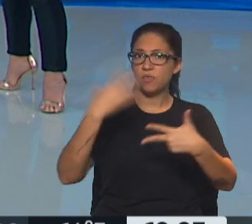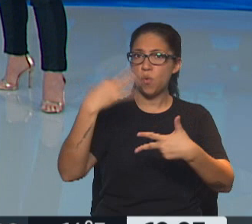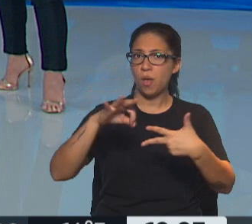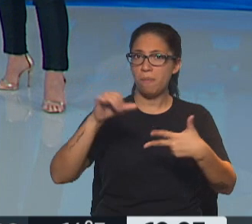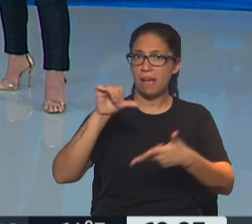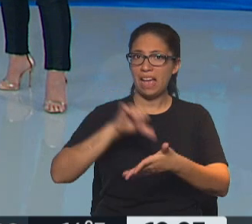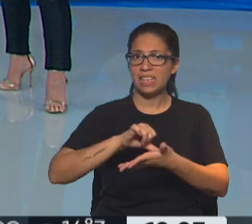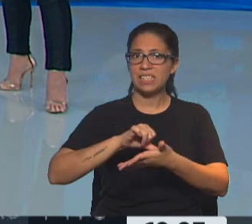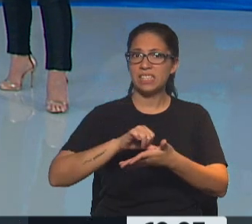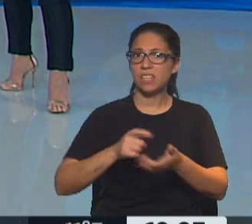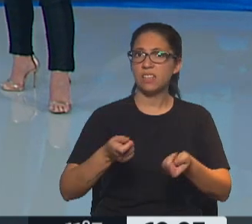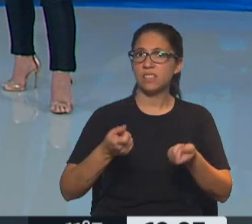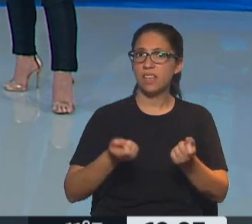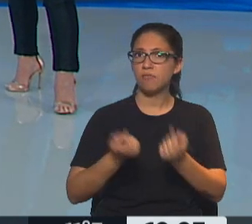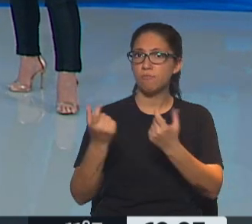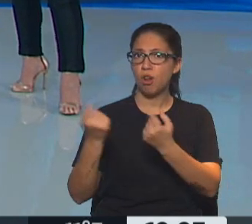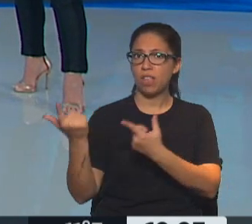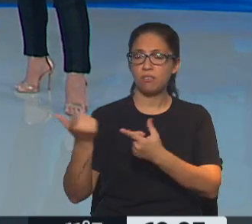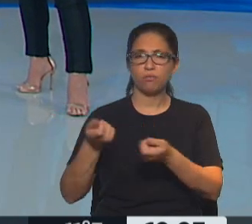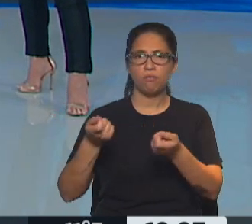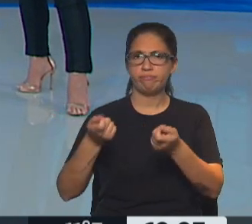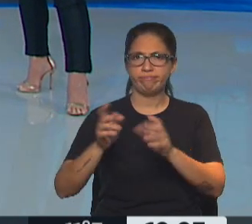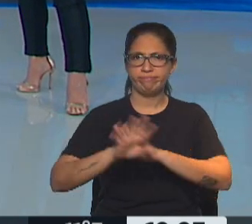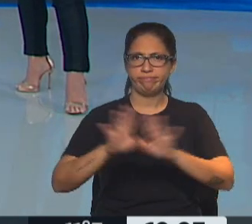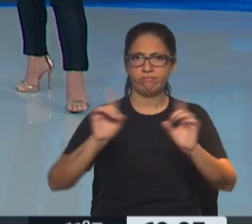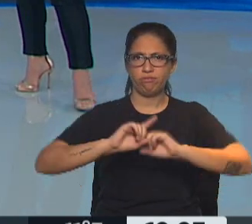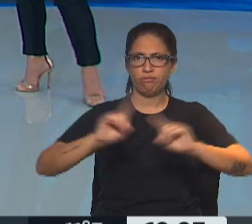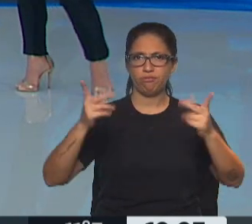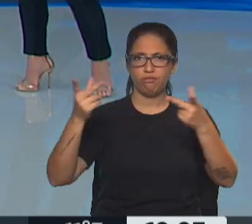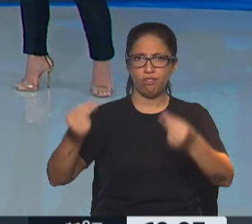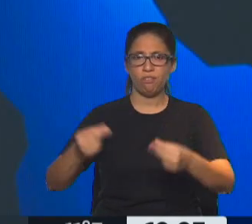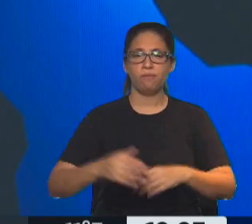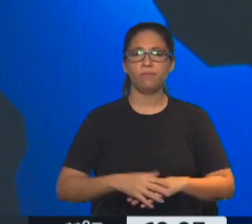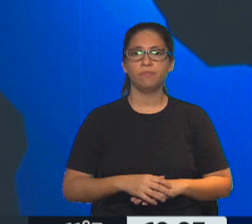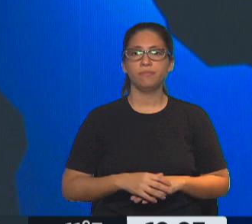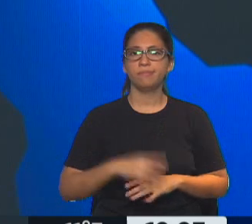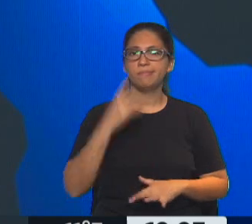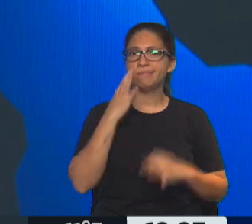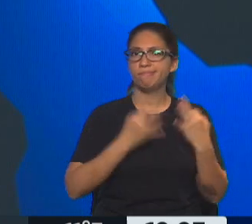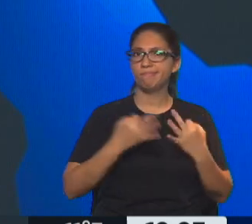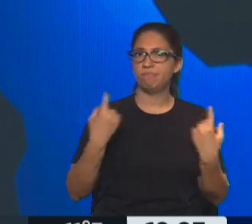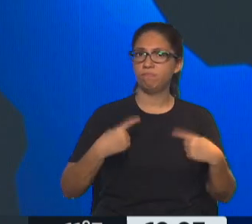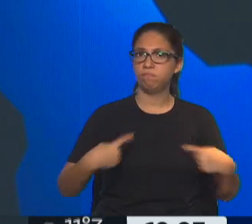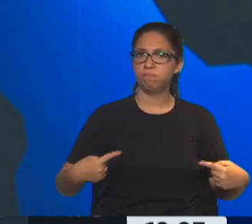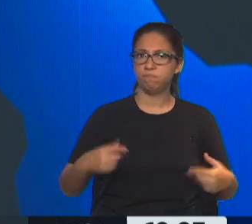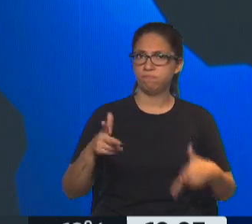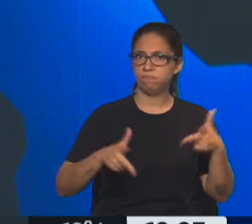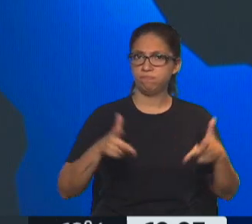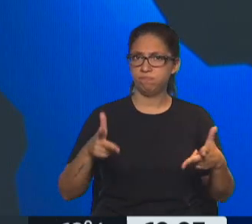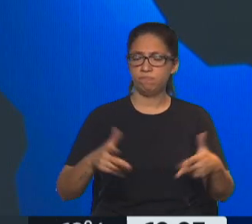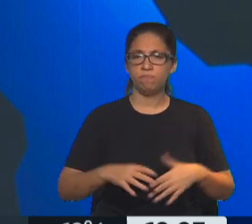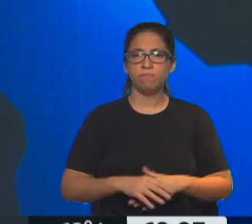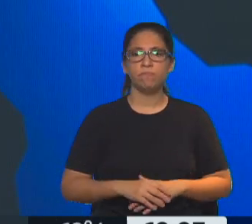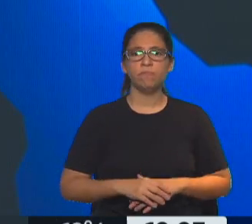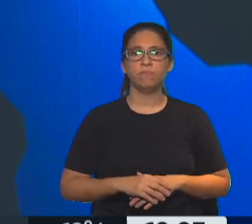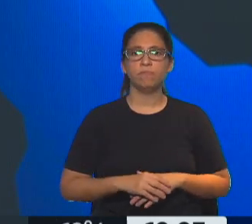que desincentivan la exportación. Vamos ahora a analizar de qué estamos hablando, ¿no? ¿Qué es esto